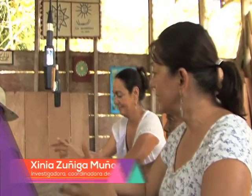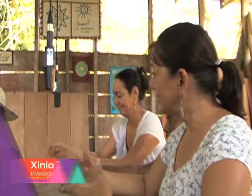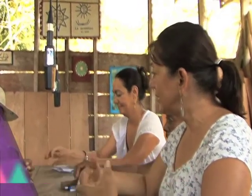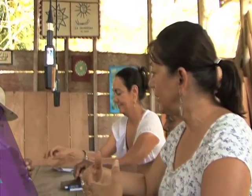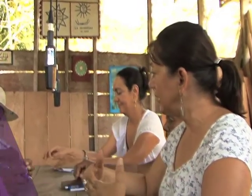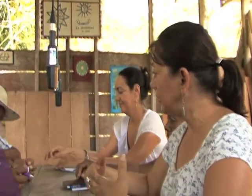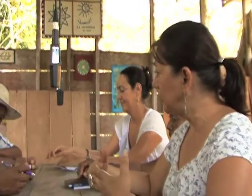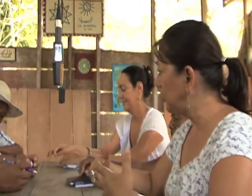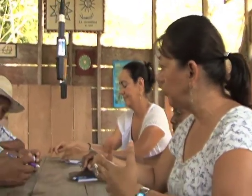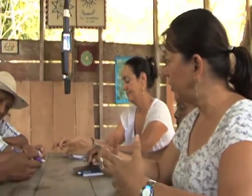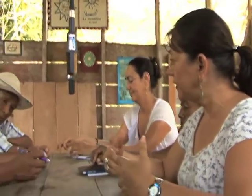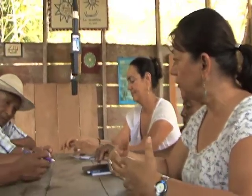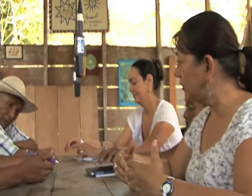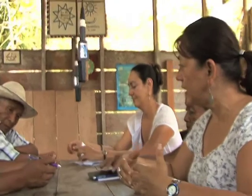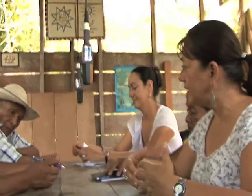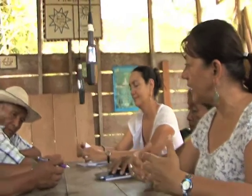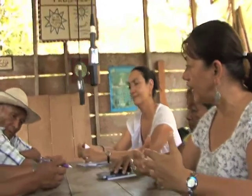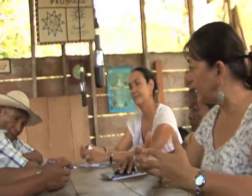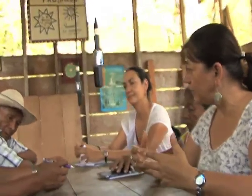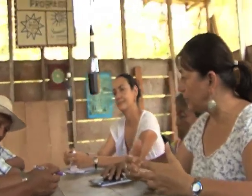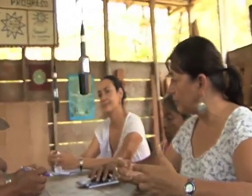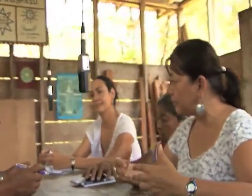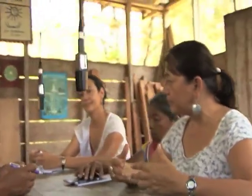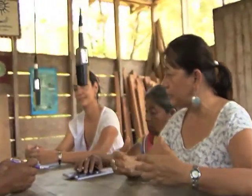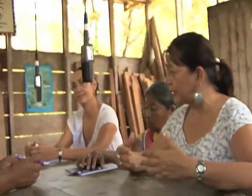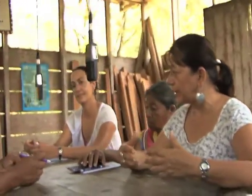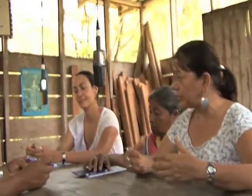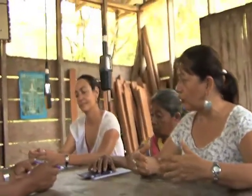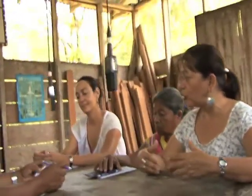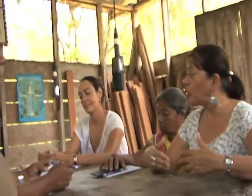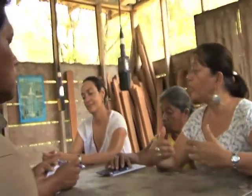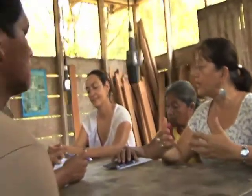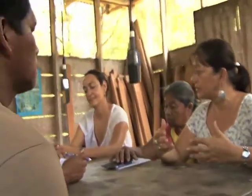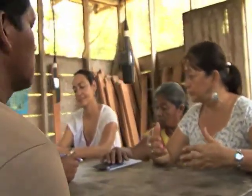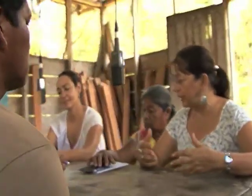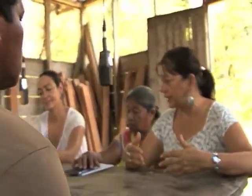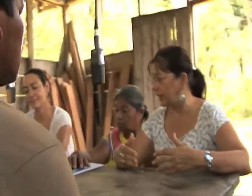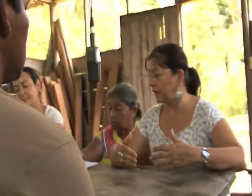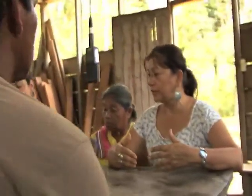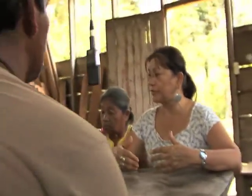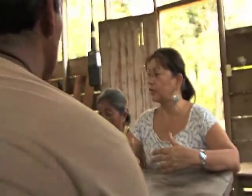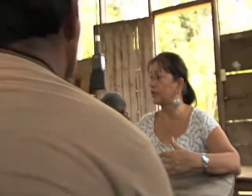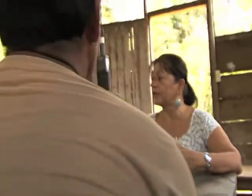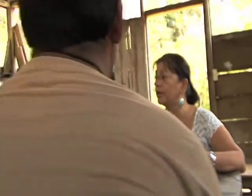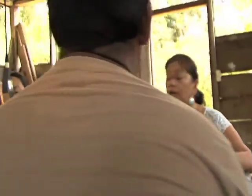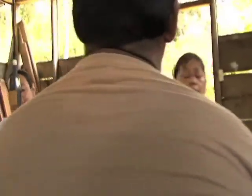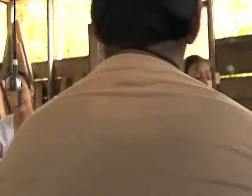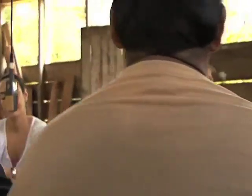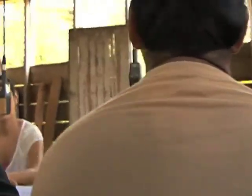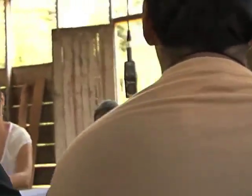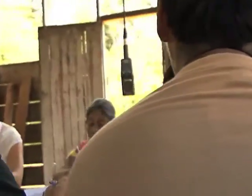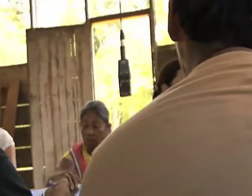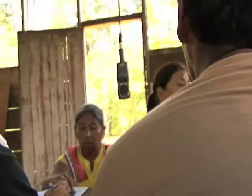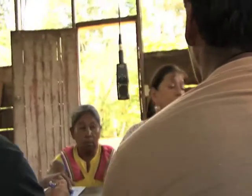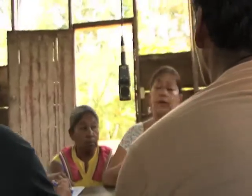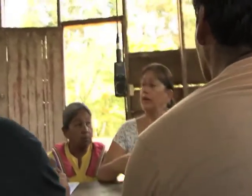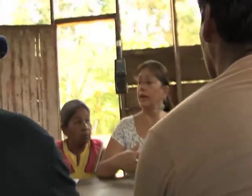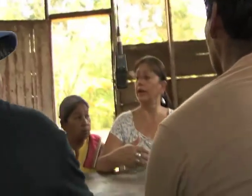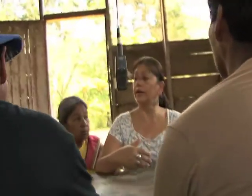quede y pueda ser utilizada, ¿verdad?, con los jóvenes, para que las personas que